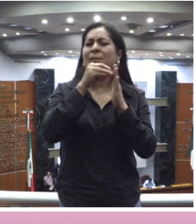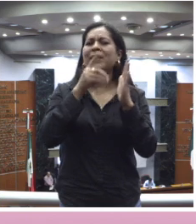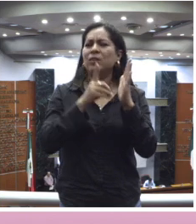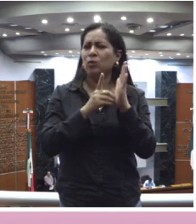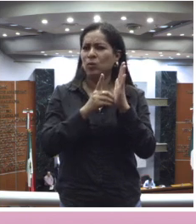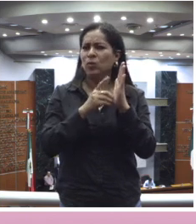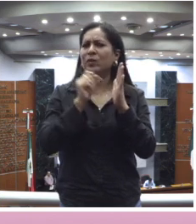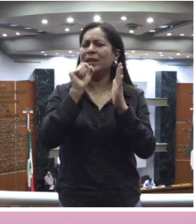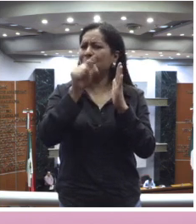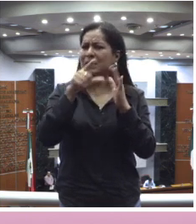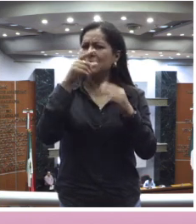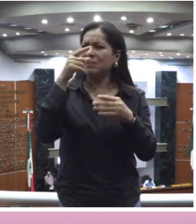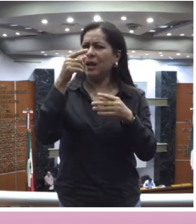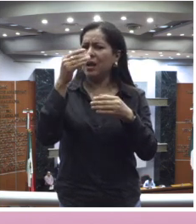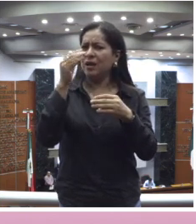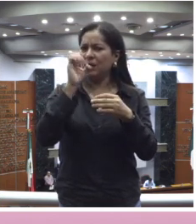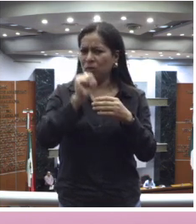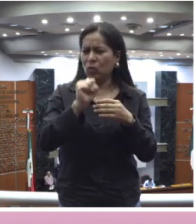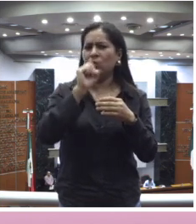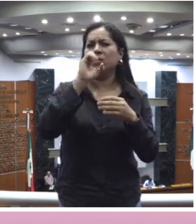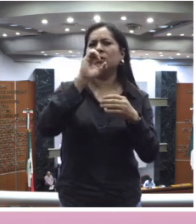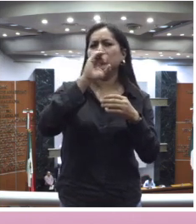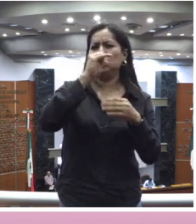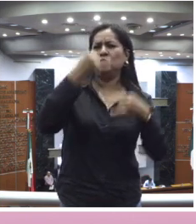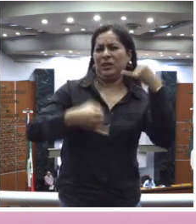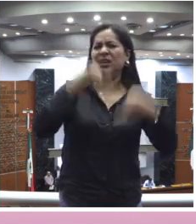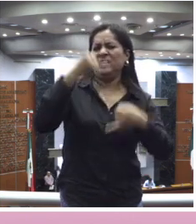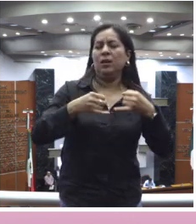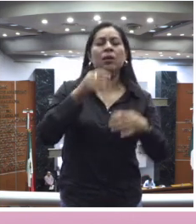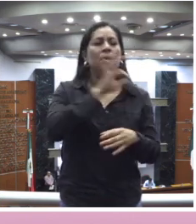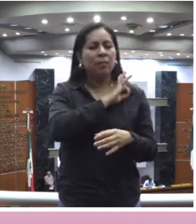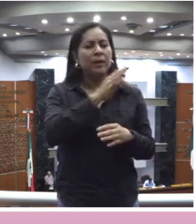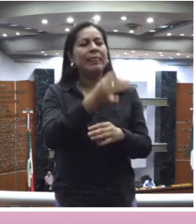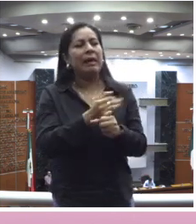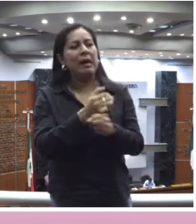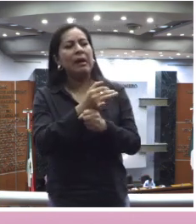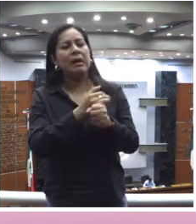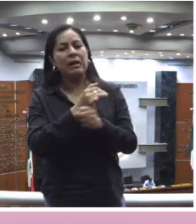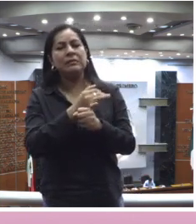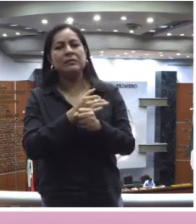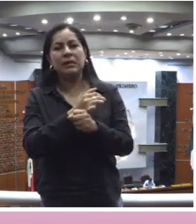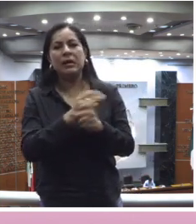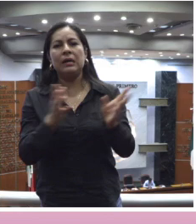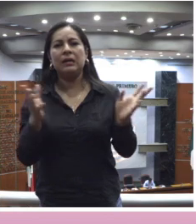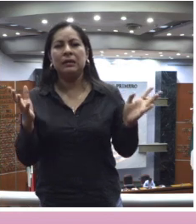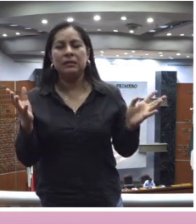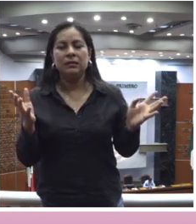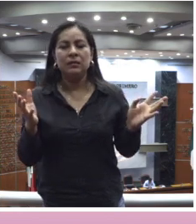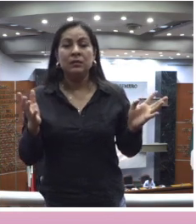que en la propia Corte puede analizarse la